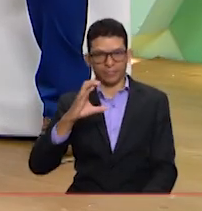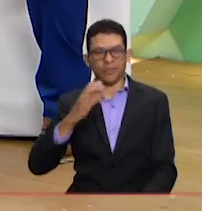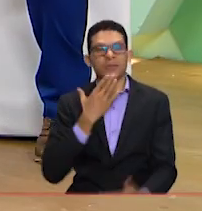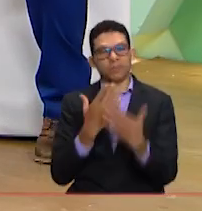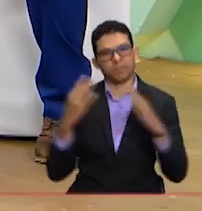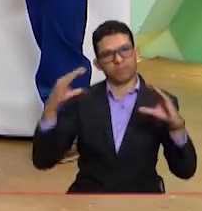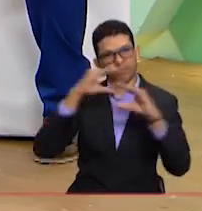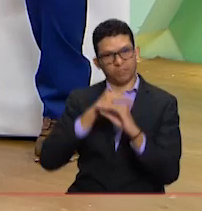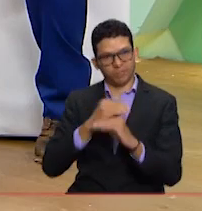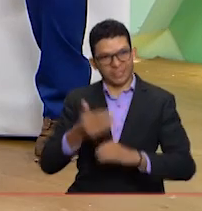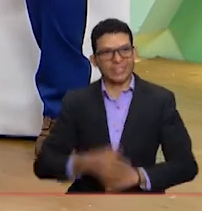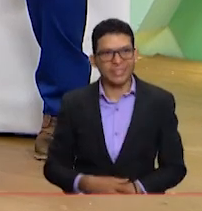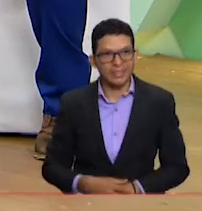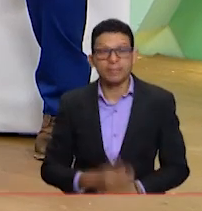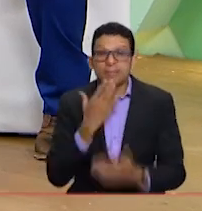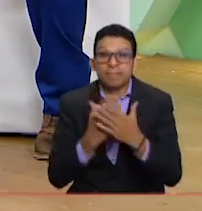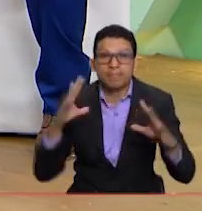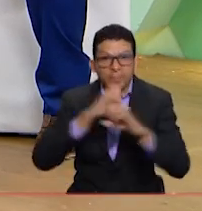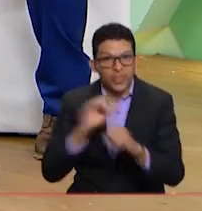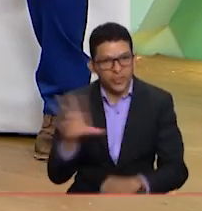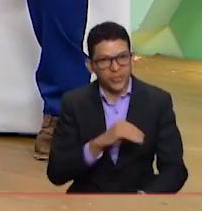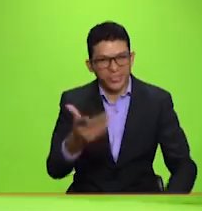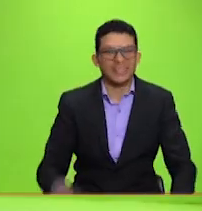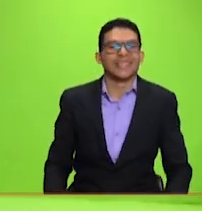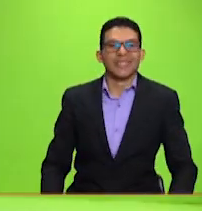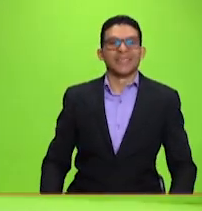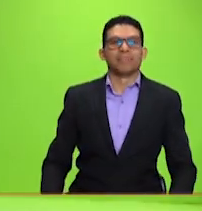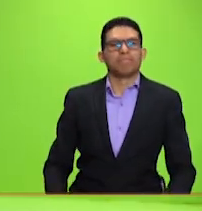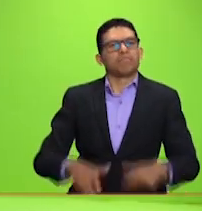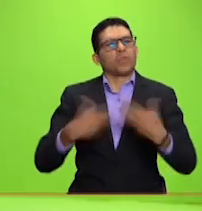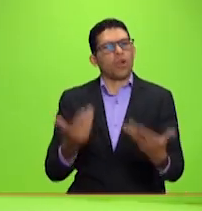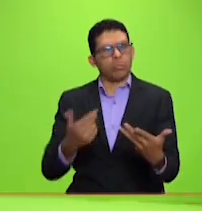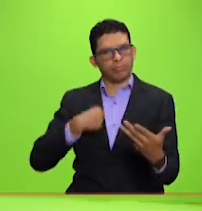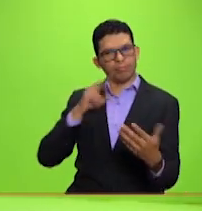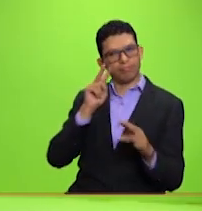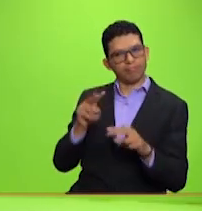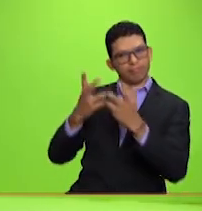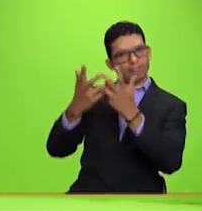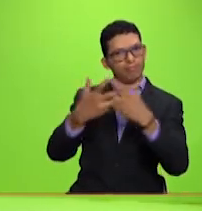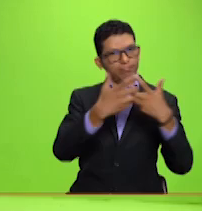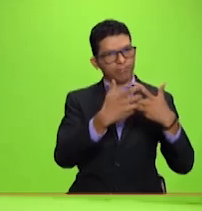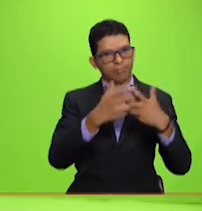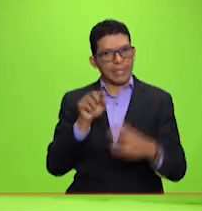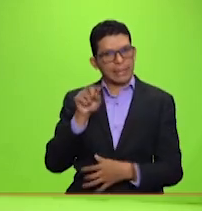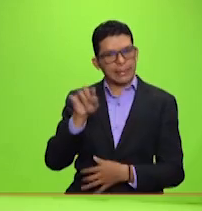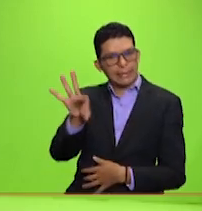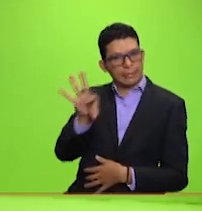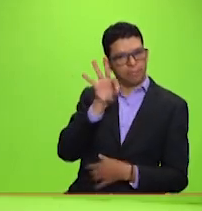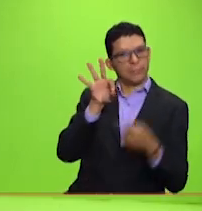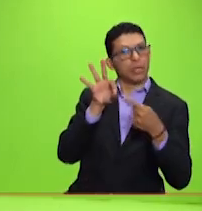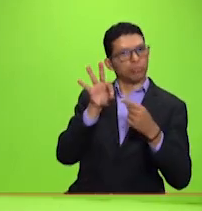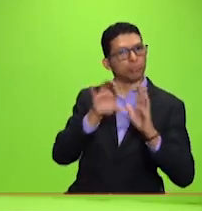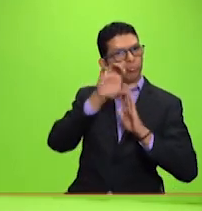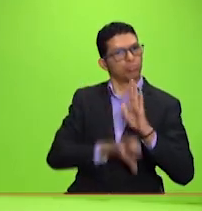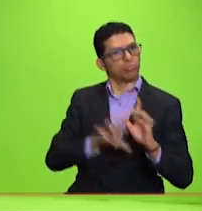informativo. Buenas noches, William. Buenas noches a todos. Mónica, ¿cómo se selecciona, digamos, una empresa para que al